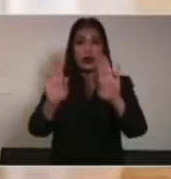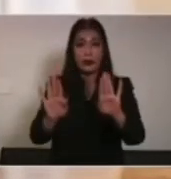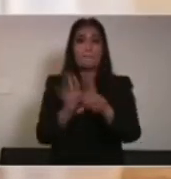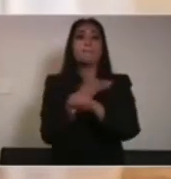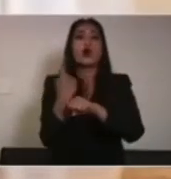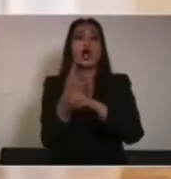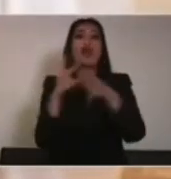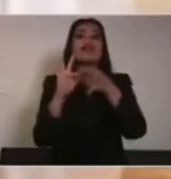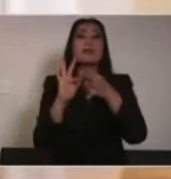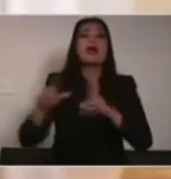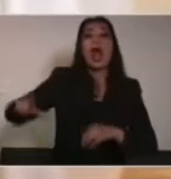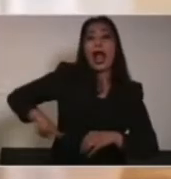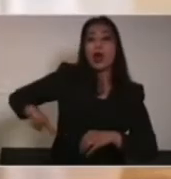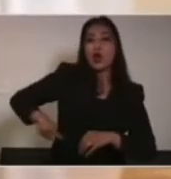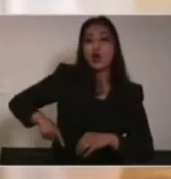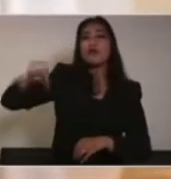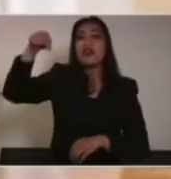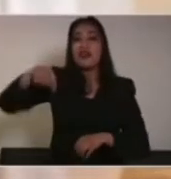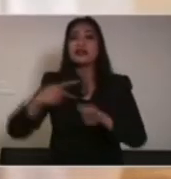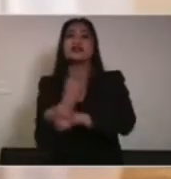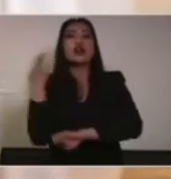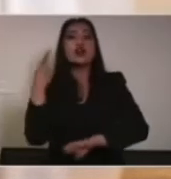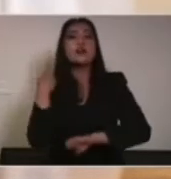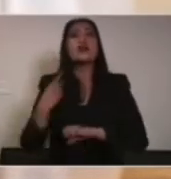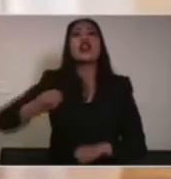estado está obligado a prestar